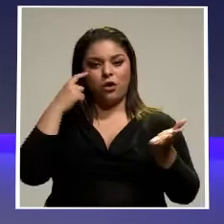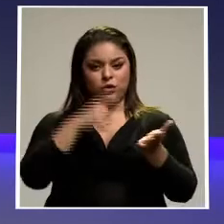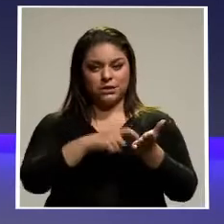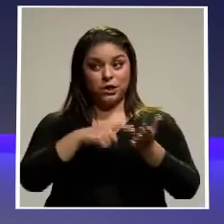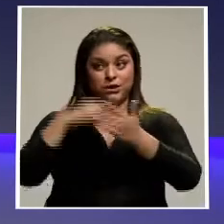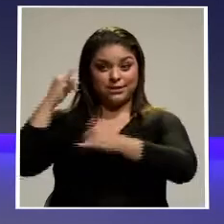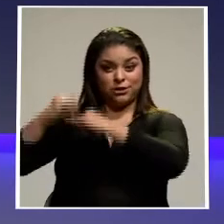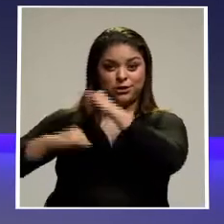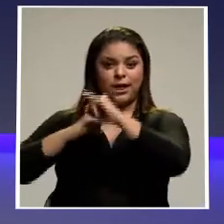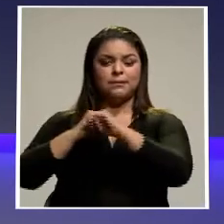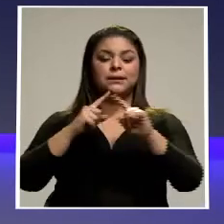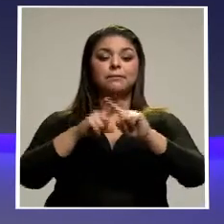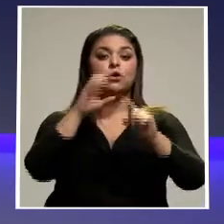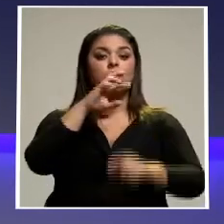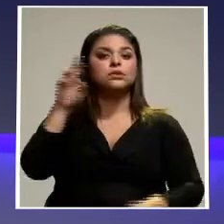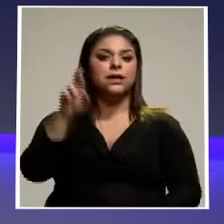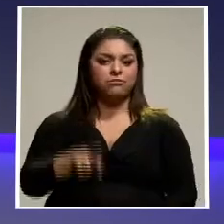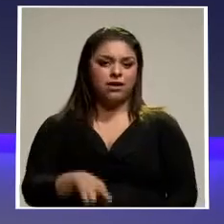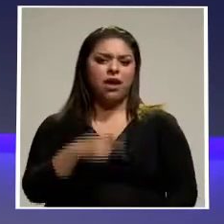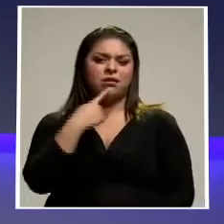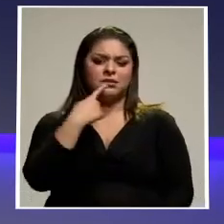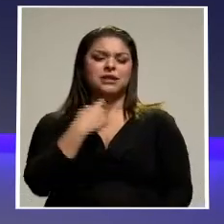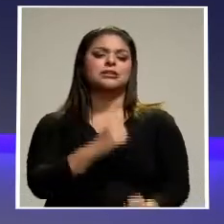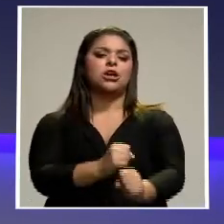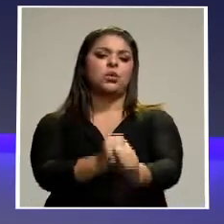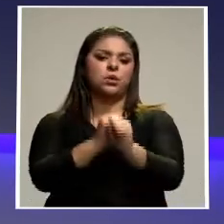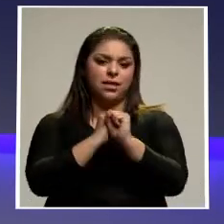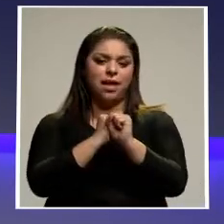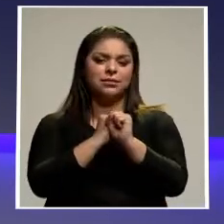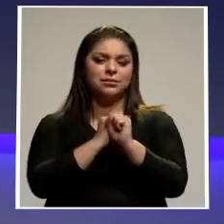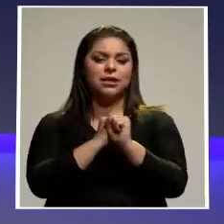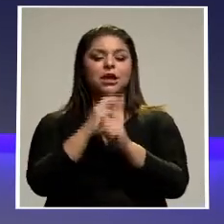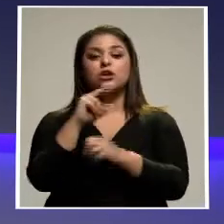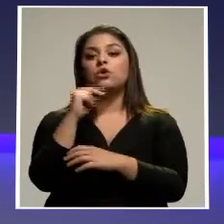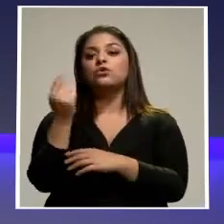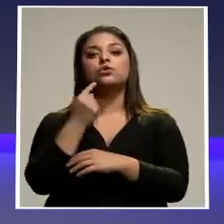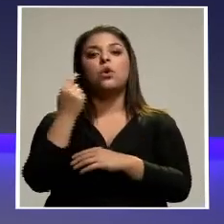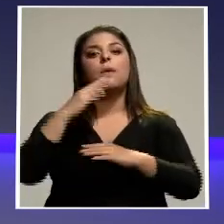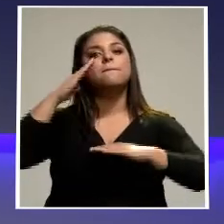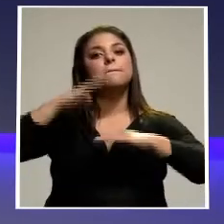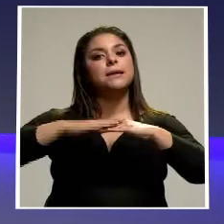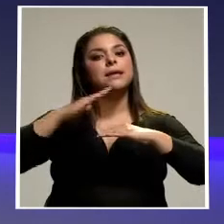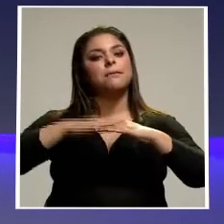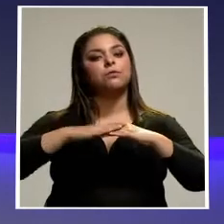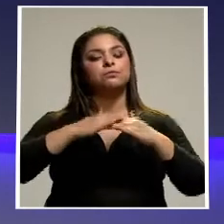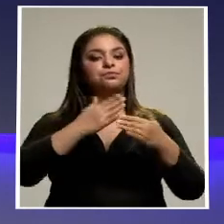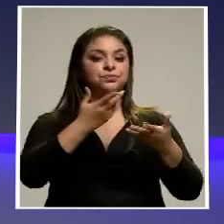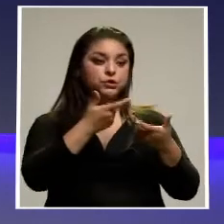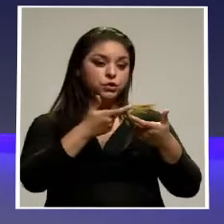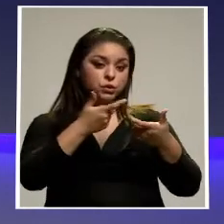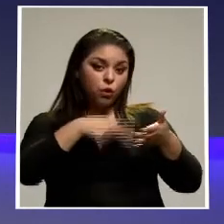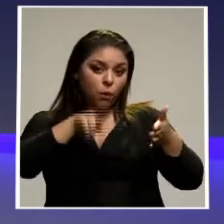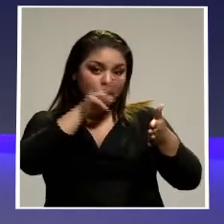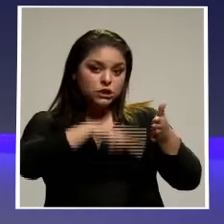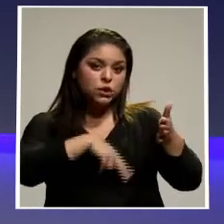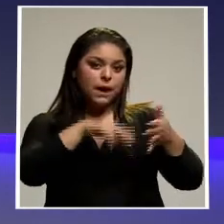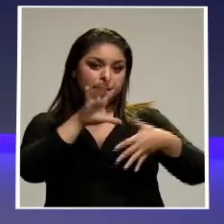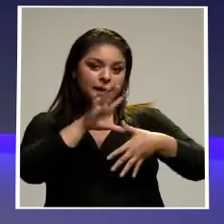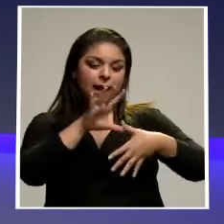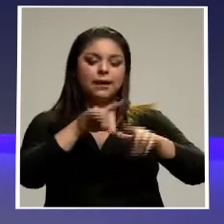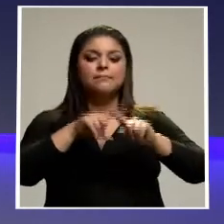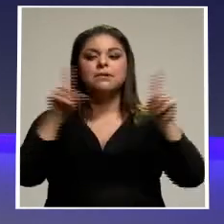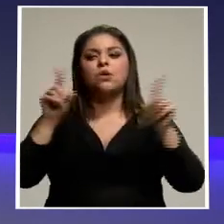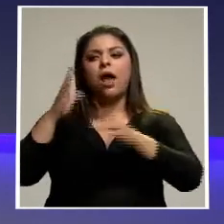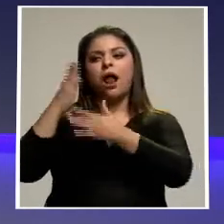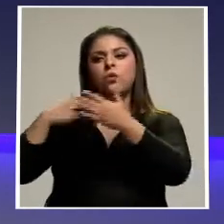pero Costa Rica garantiza no solo el mínimo de la Convención Americana, sino que en ciertos temas va